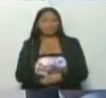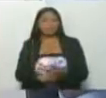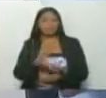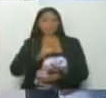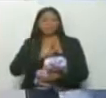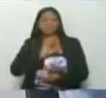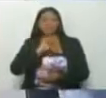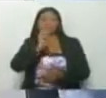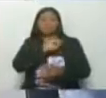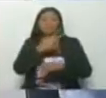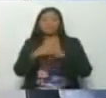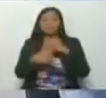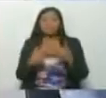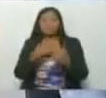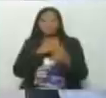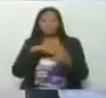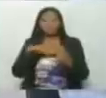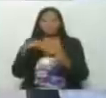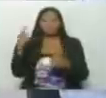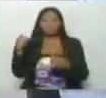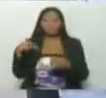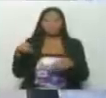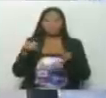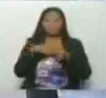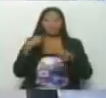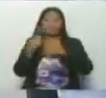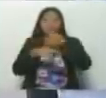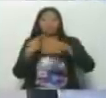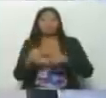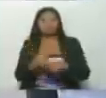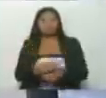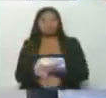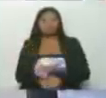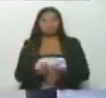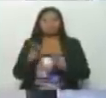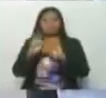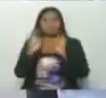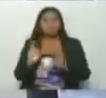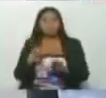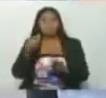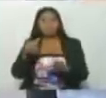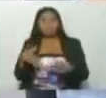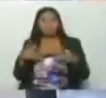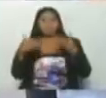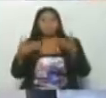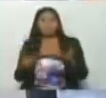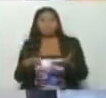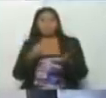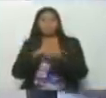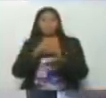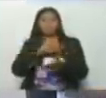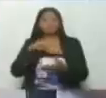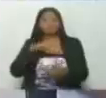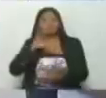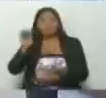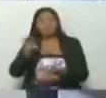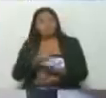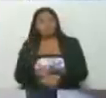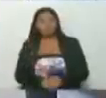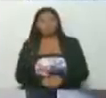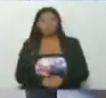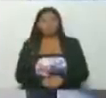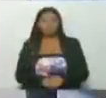grandes que tiene nuestra revolución ese factor está dado está allí establecido en nuestros países pero no